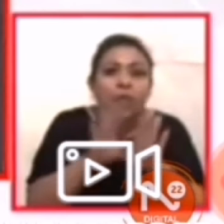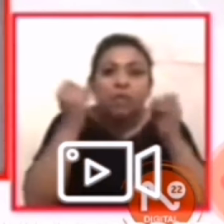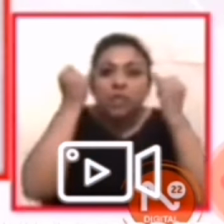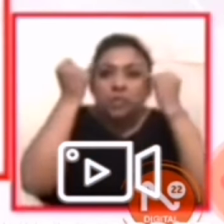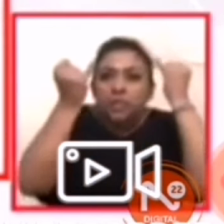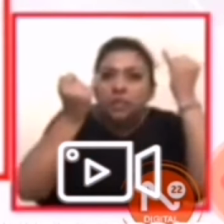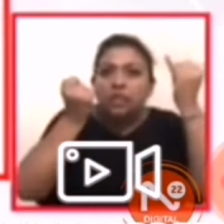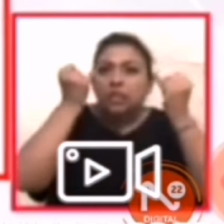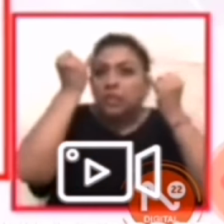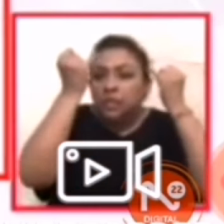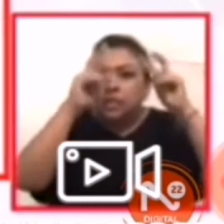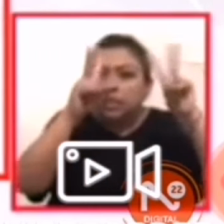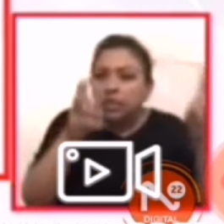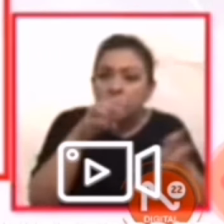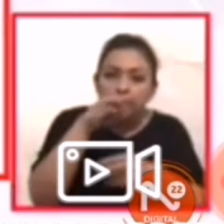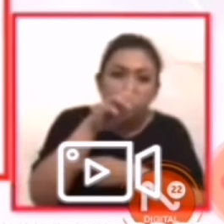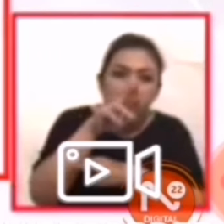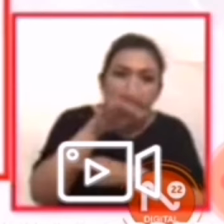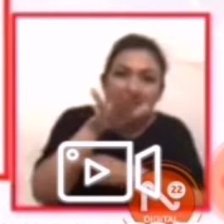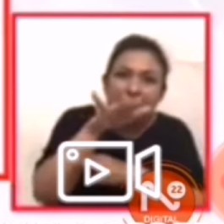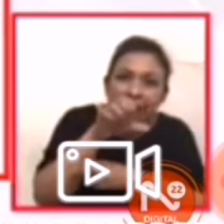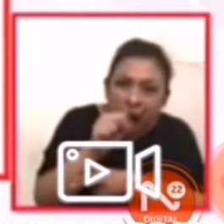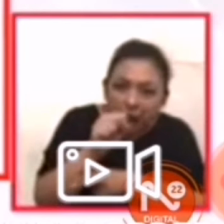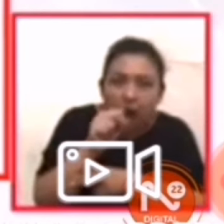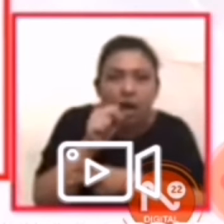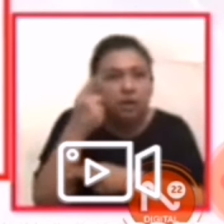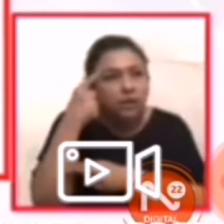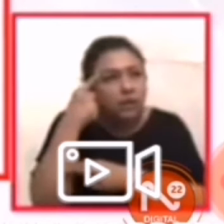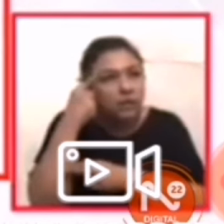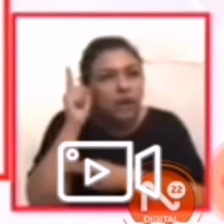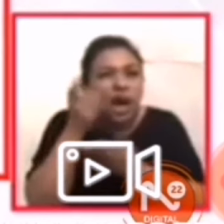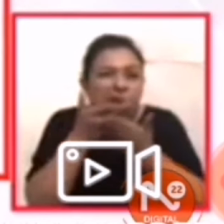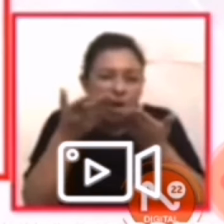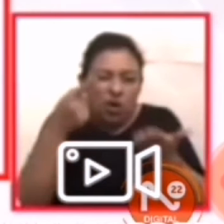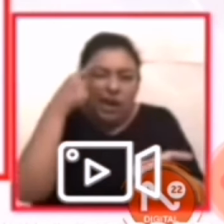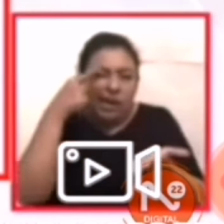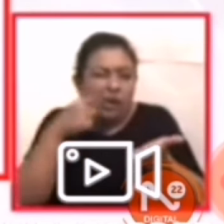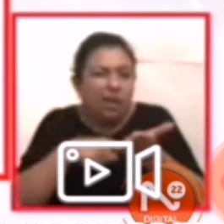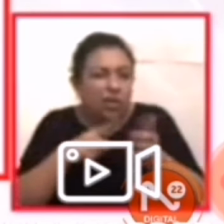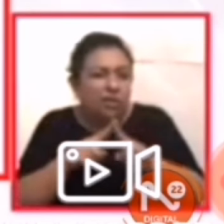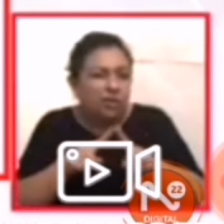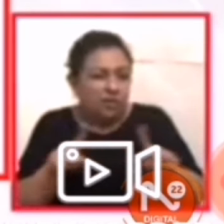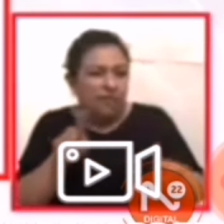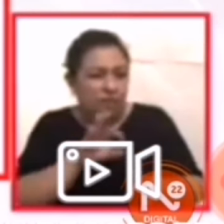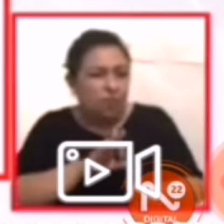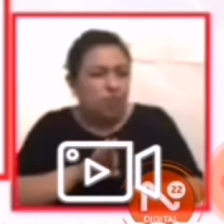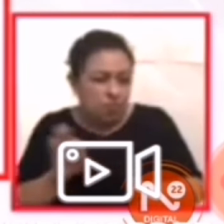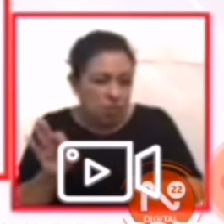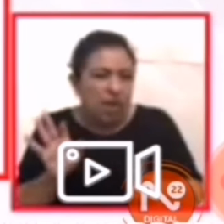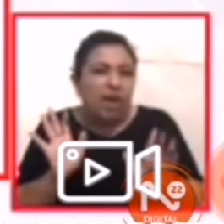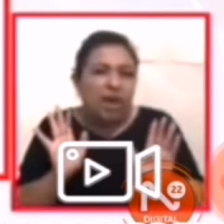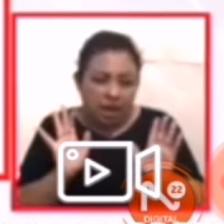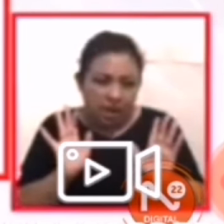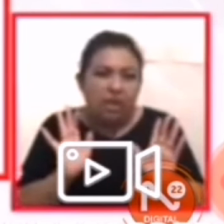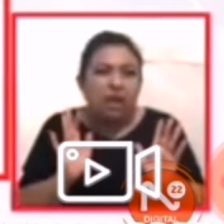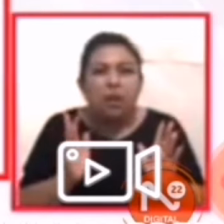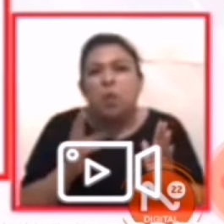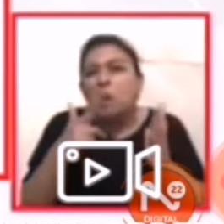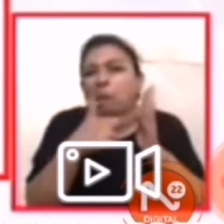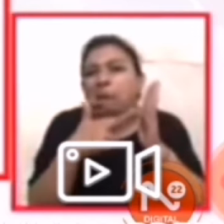imaginación alrededor del tema de los marcianos, ¿no? Y había una manera de plantearlo, ¿no? Yo creo que ahora se puede romper cualquier